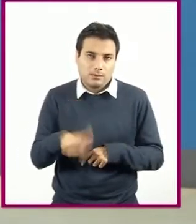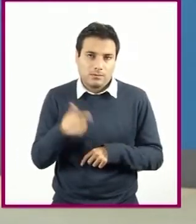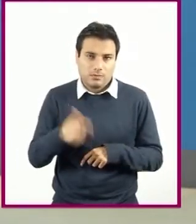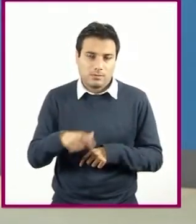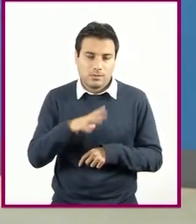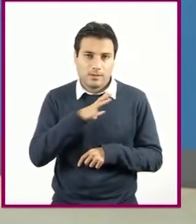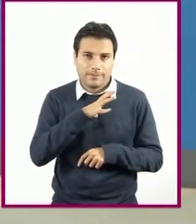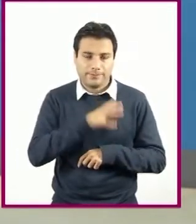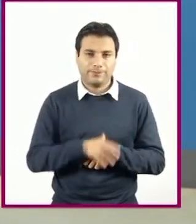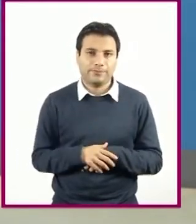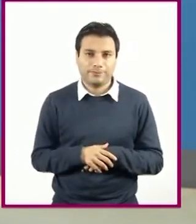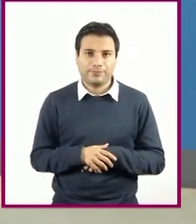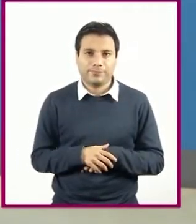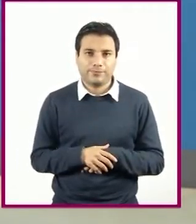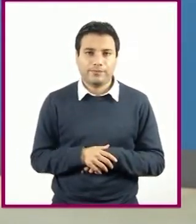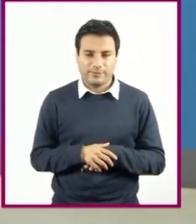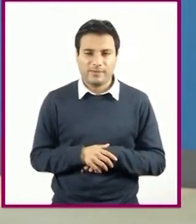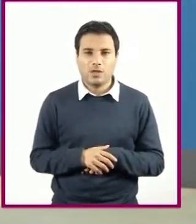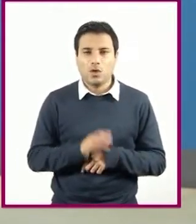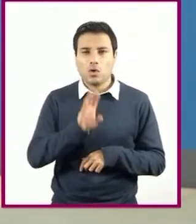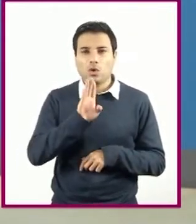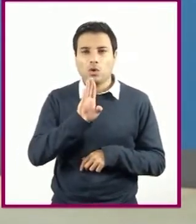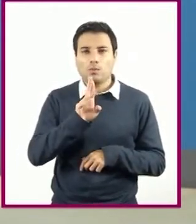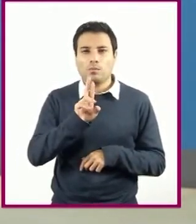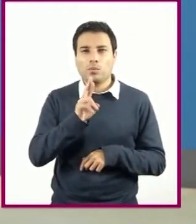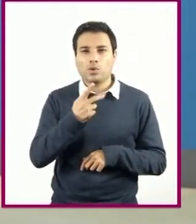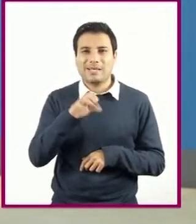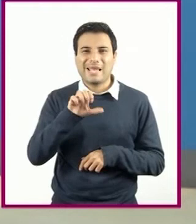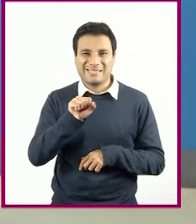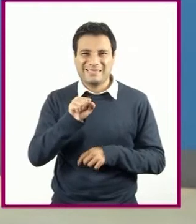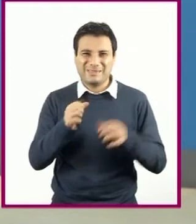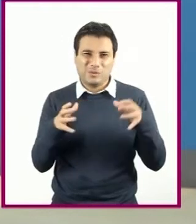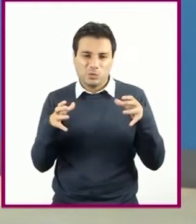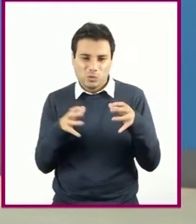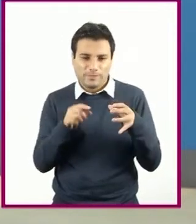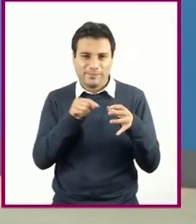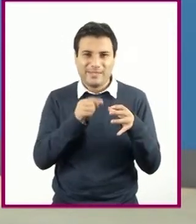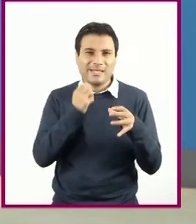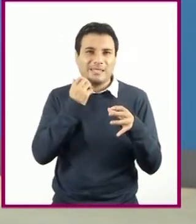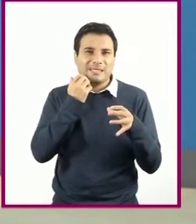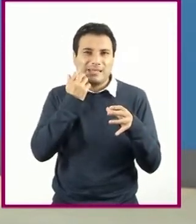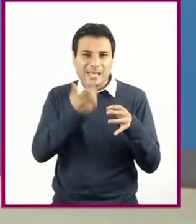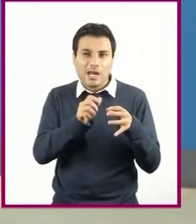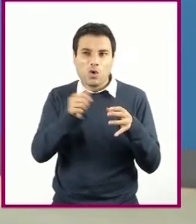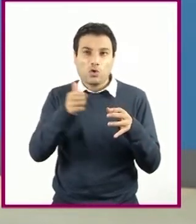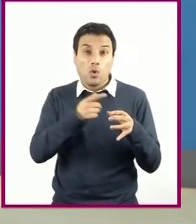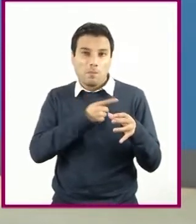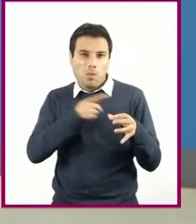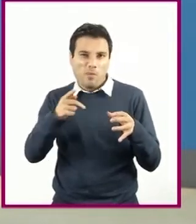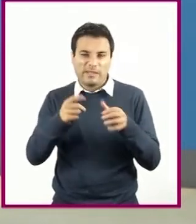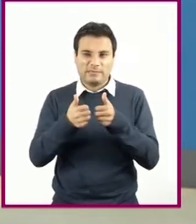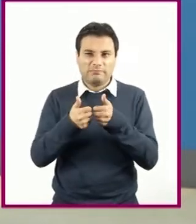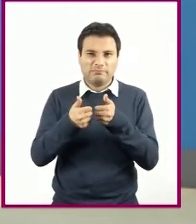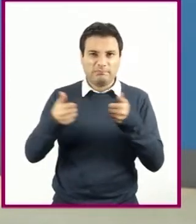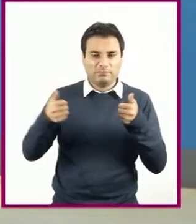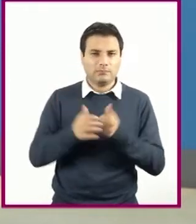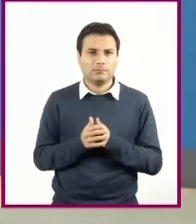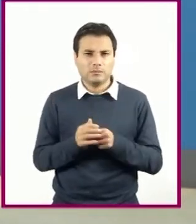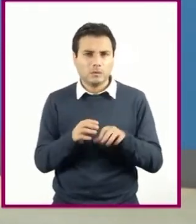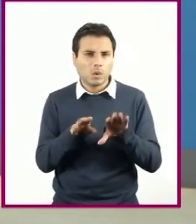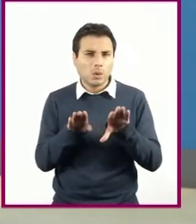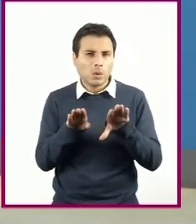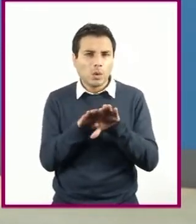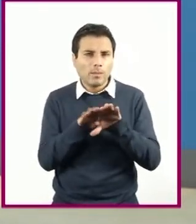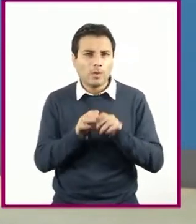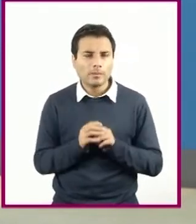La sociedad burguesa trató siempre de diferenciarse de las clases menos favorecidas, y esto lo hizo a